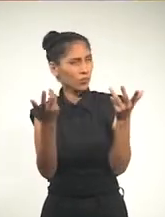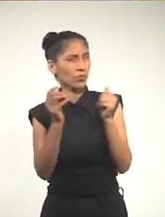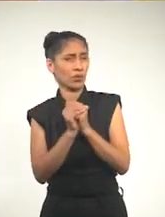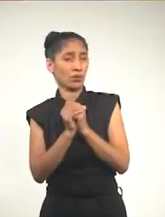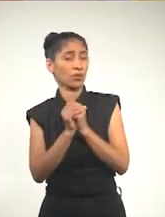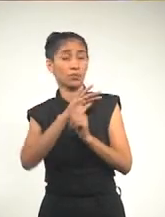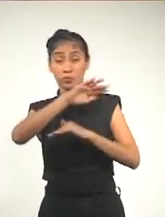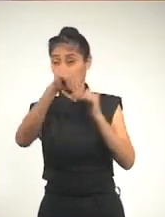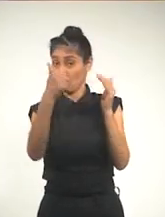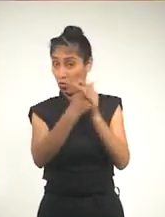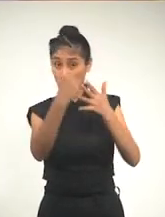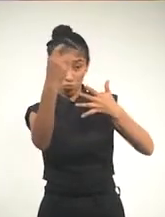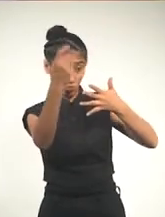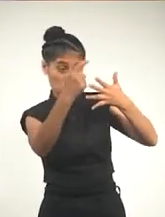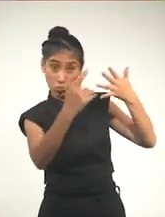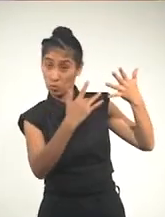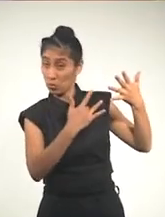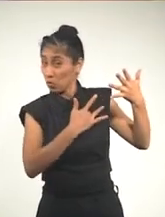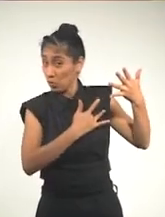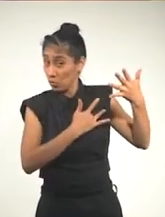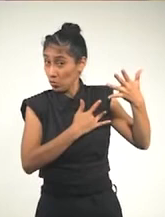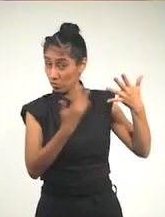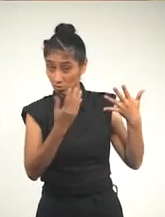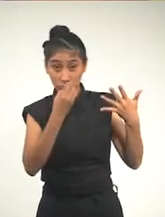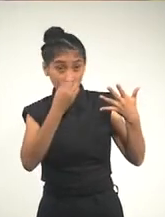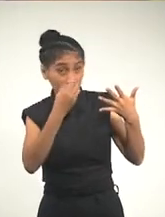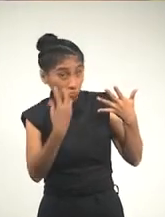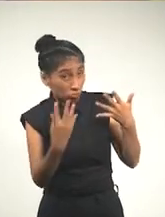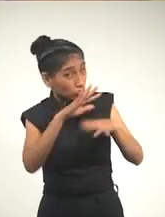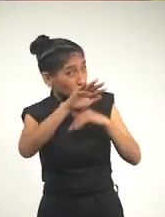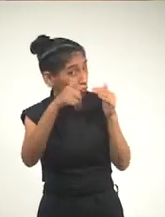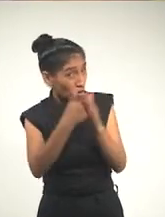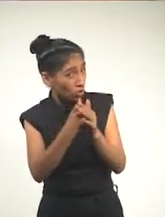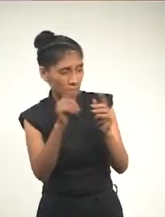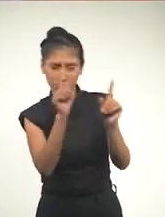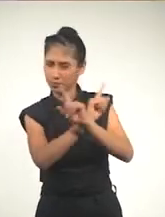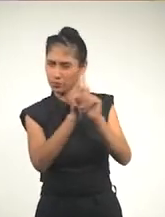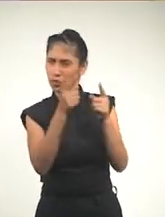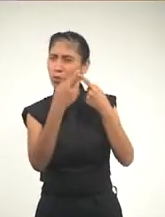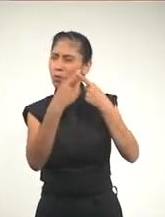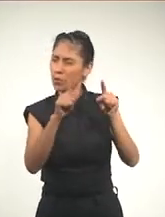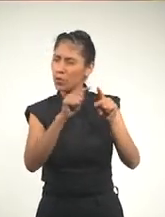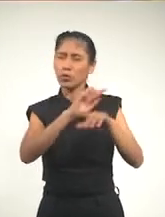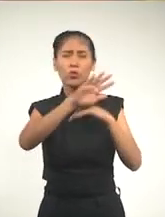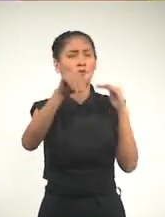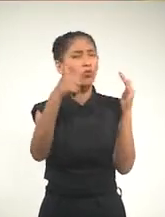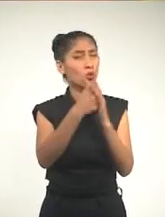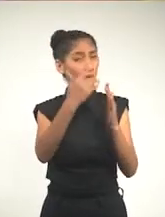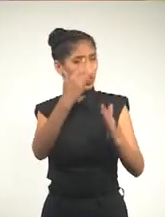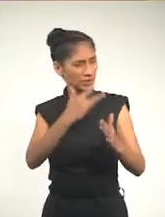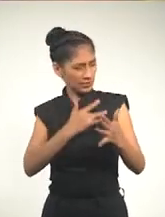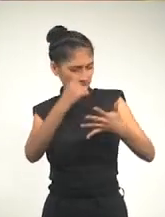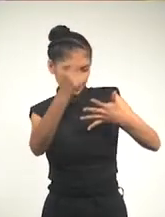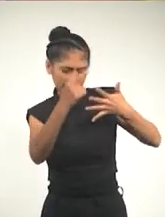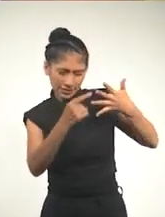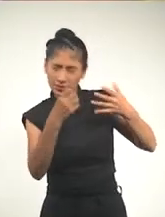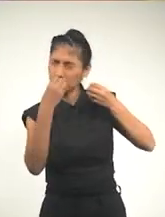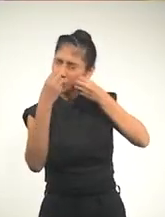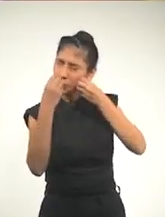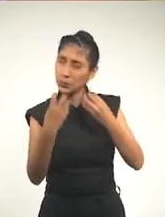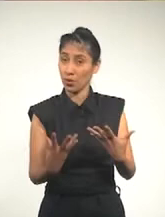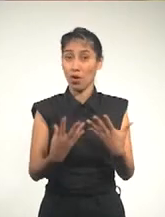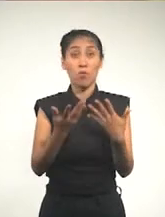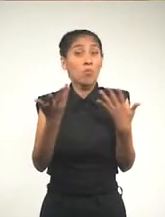saber que no todas las emociones que experimentamos son agradables, pero todas son valiosas, pues